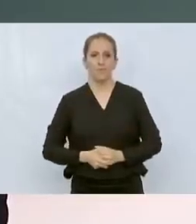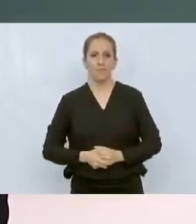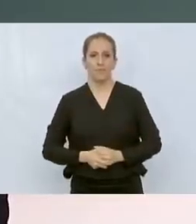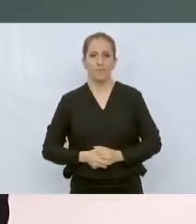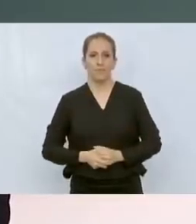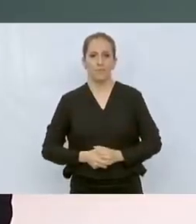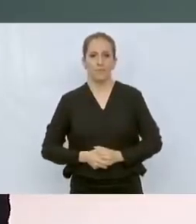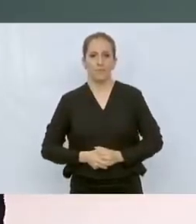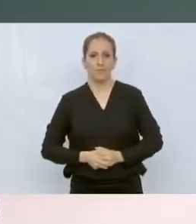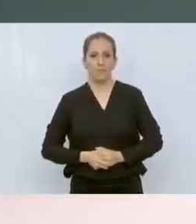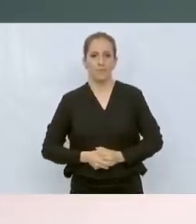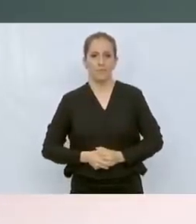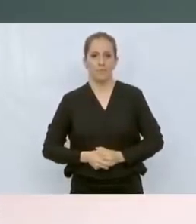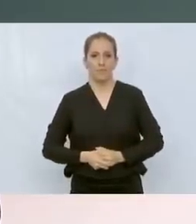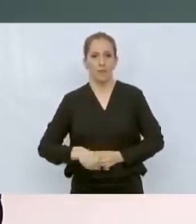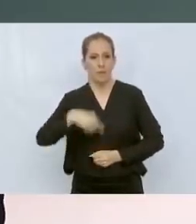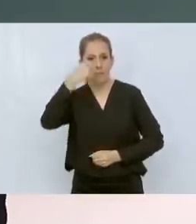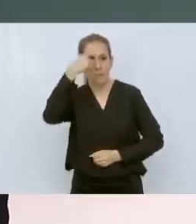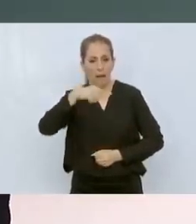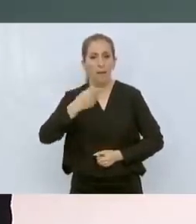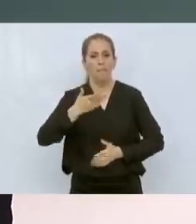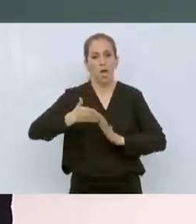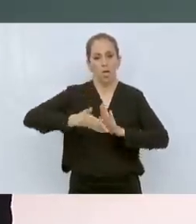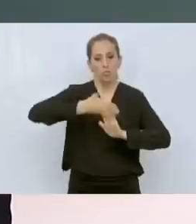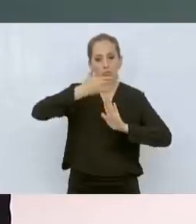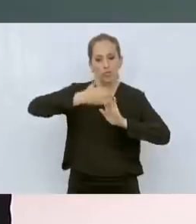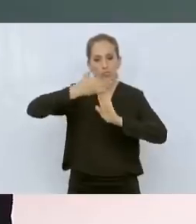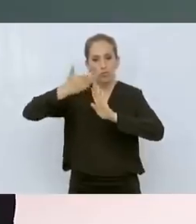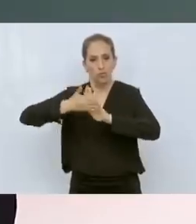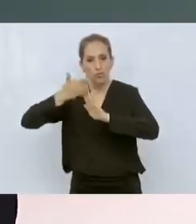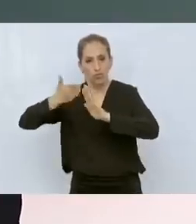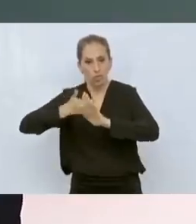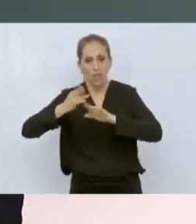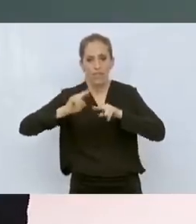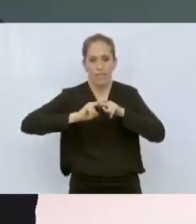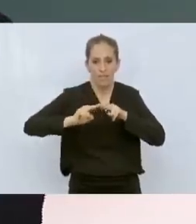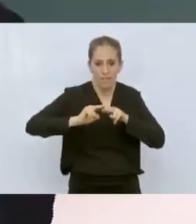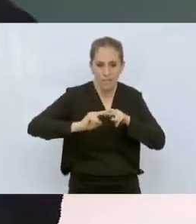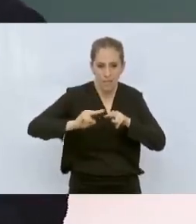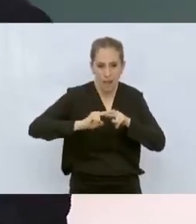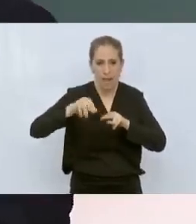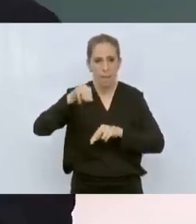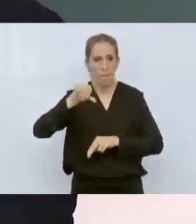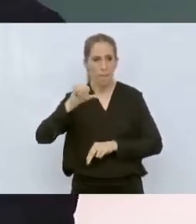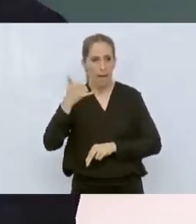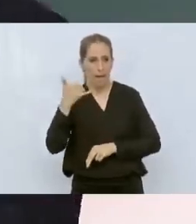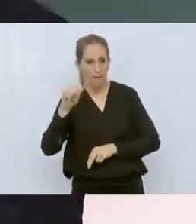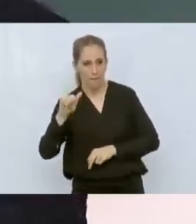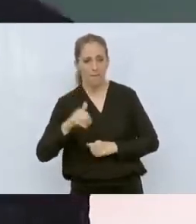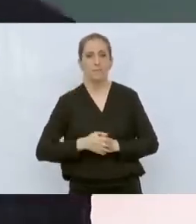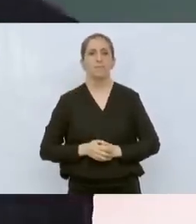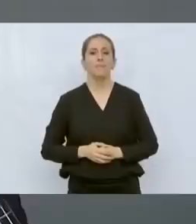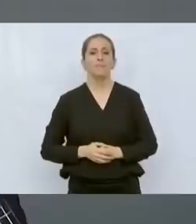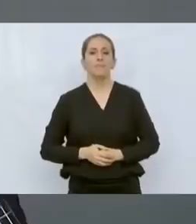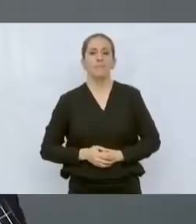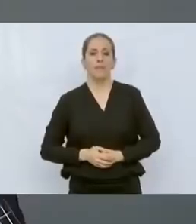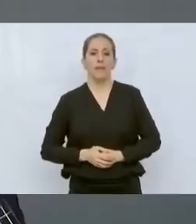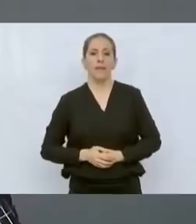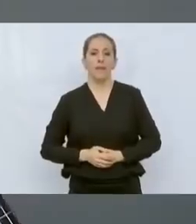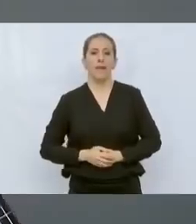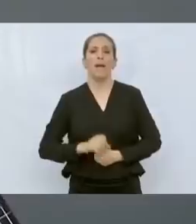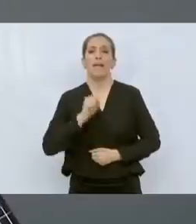la construcción del Tren Maya, en la reactivación de la actividad